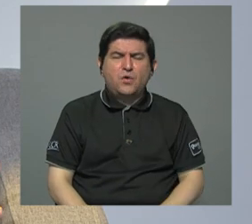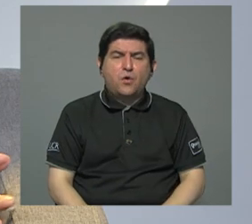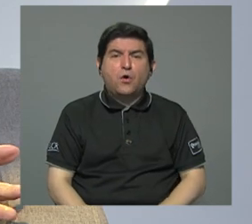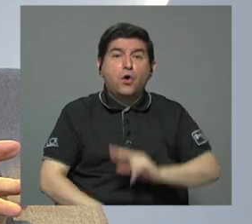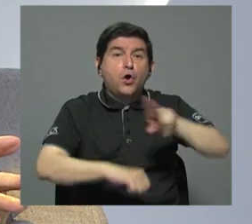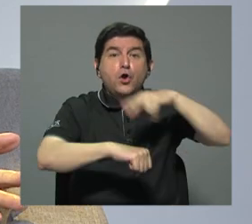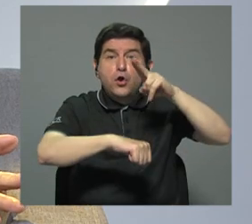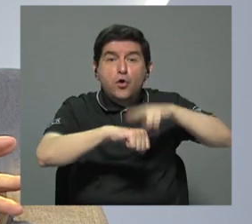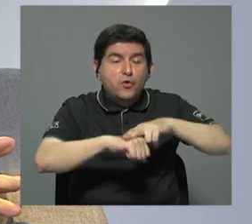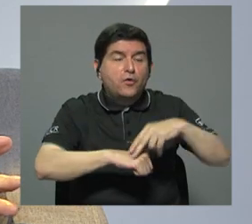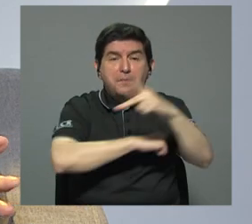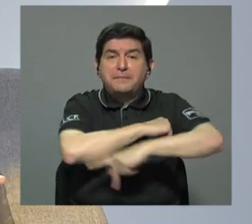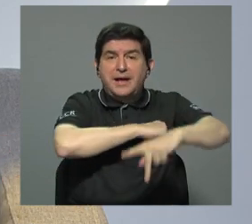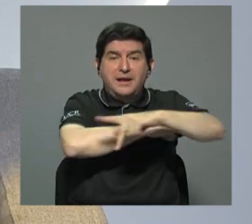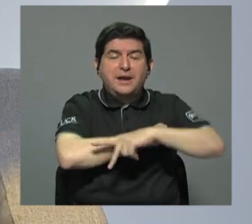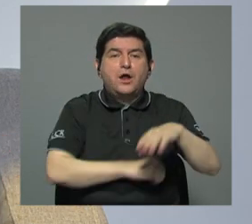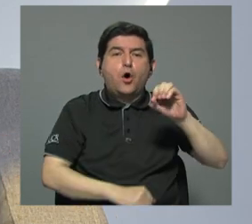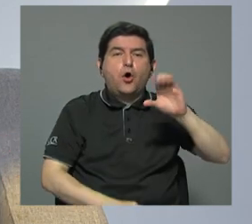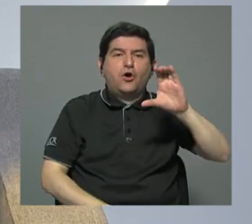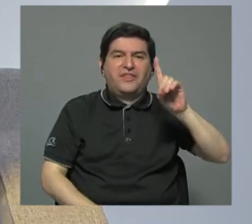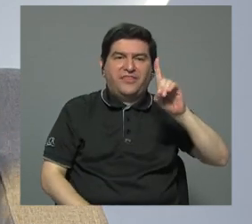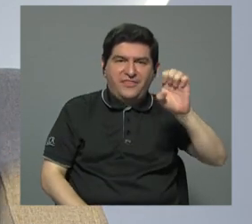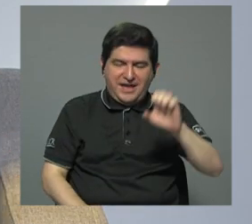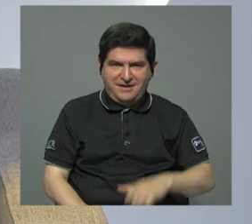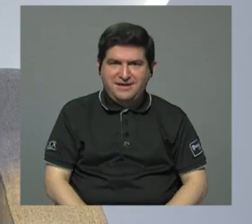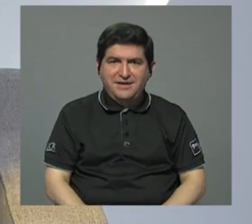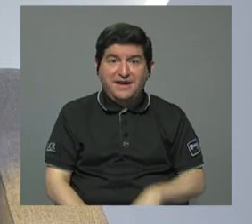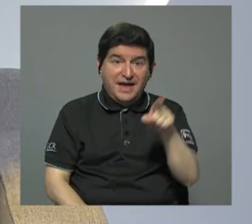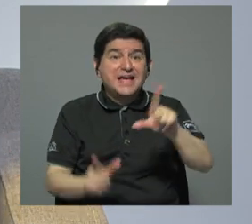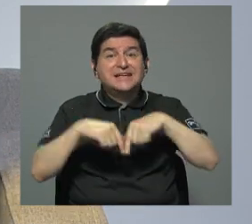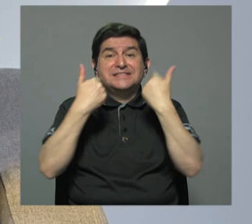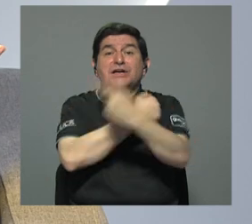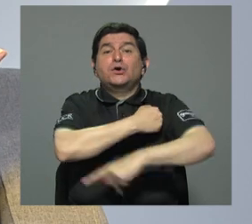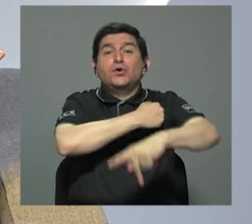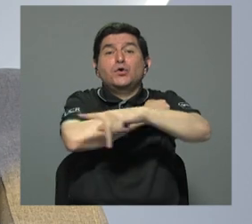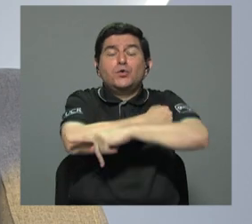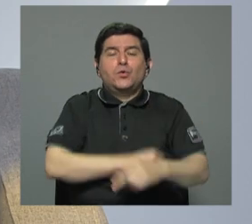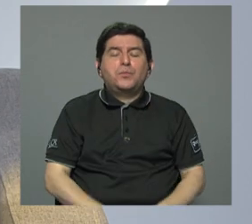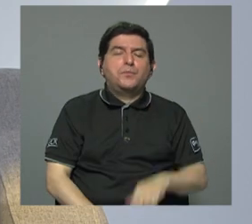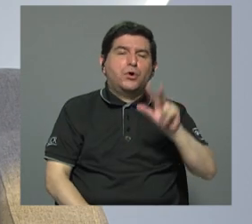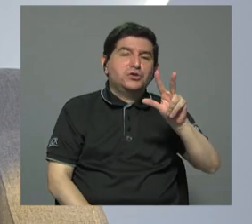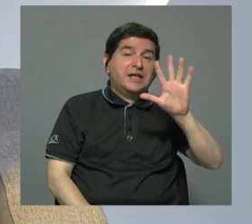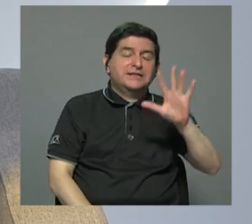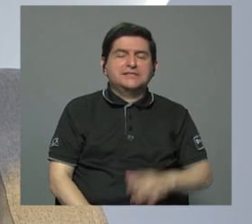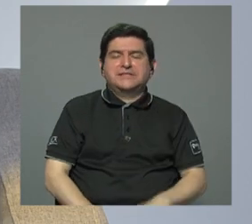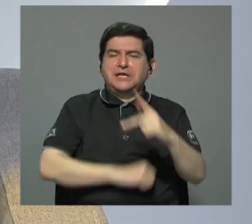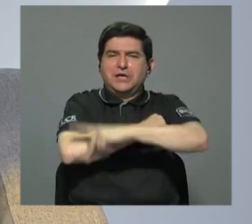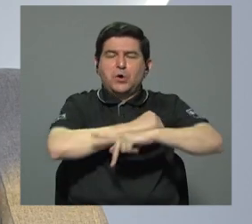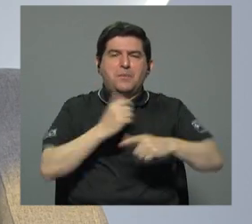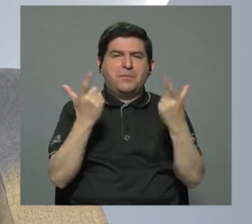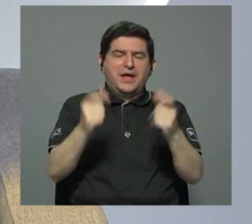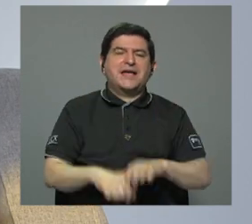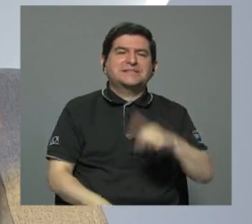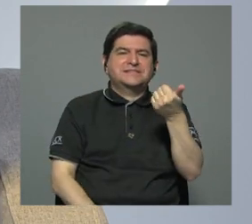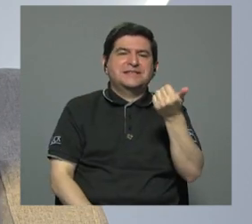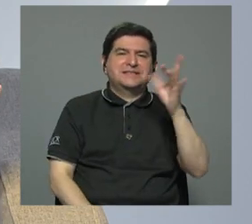promedio de los países de la OCDE, ese grupo de países de 35 países ricos, es de